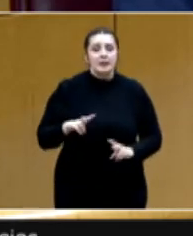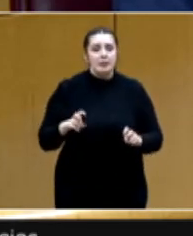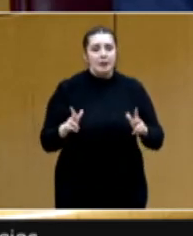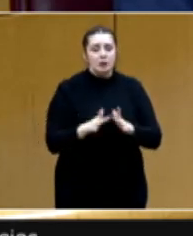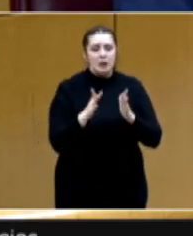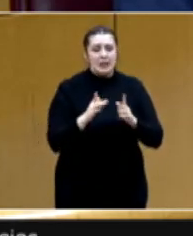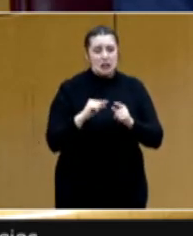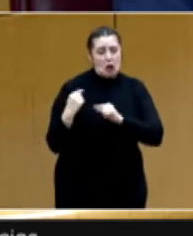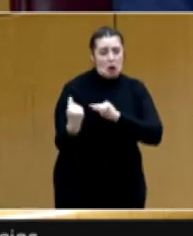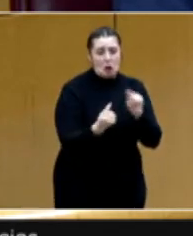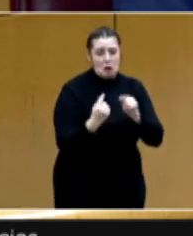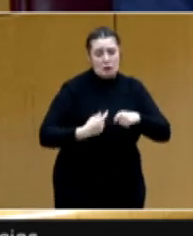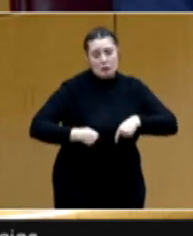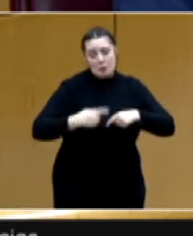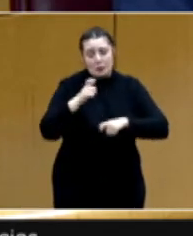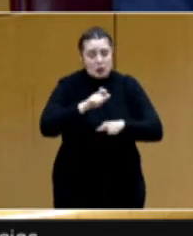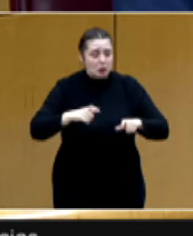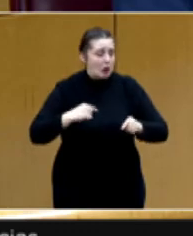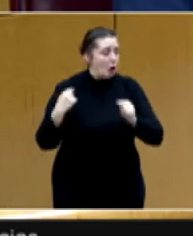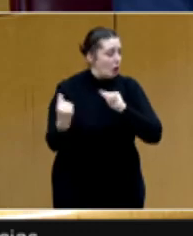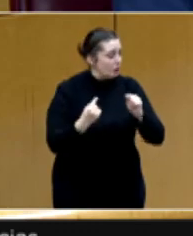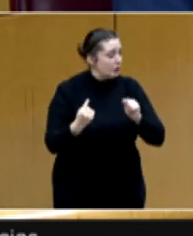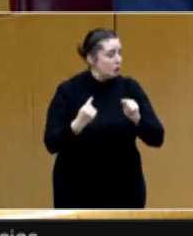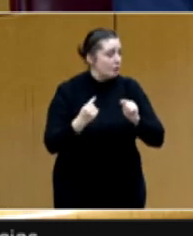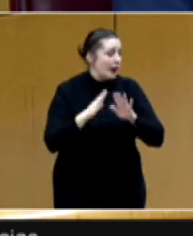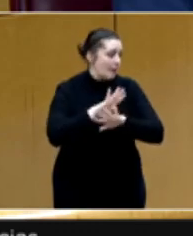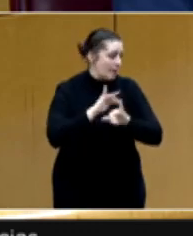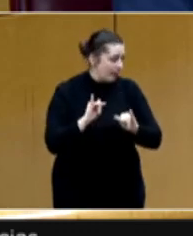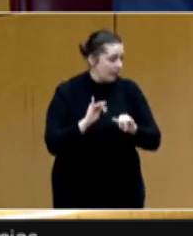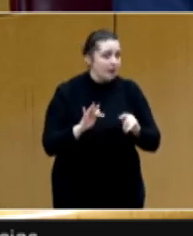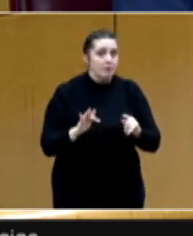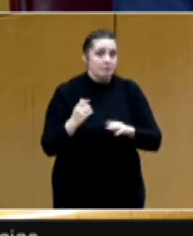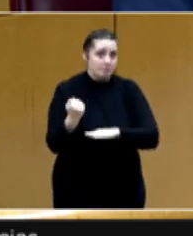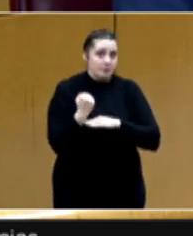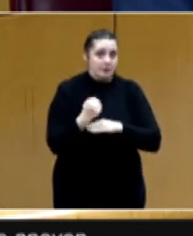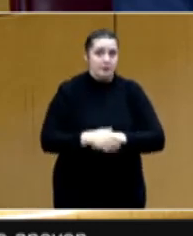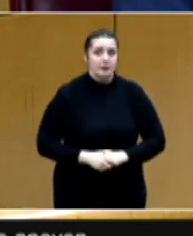de conflictos con otras personas y también saber mantener mis amistades